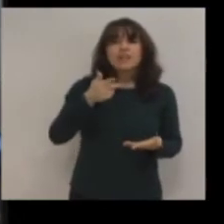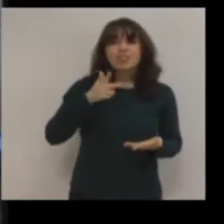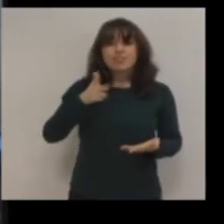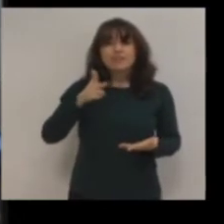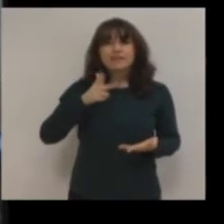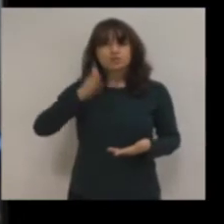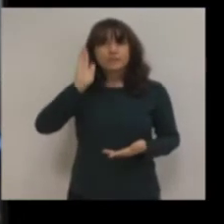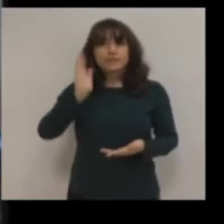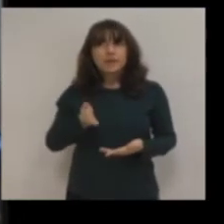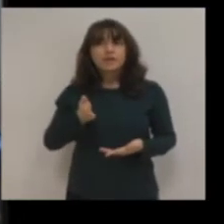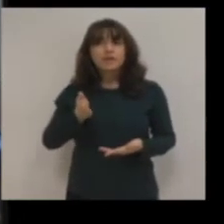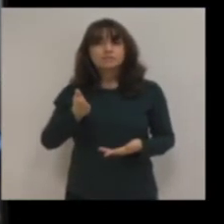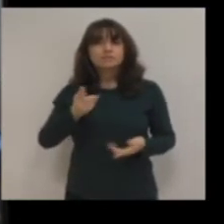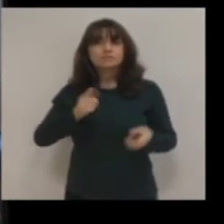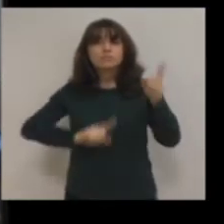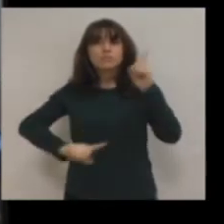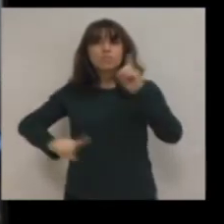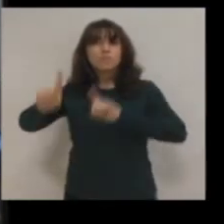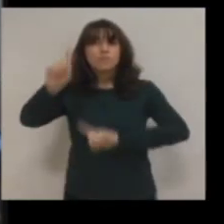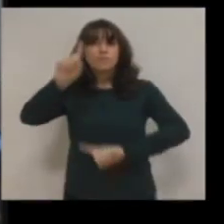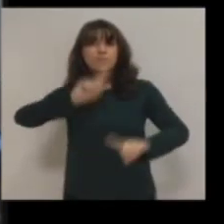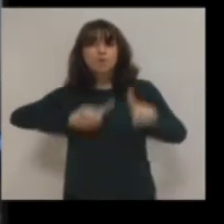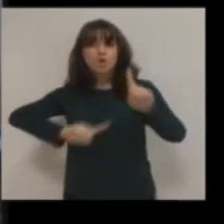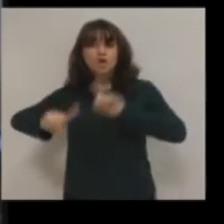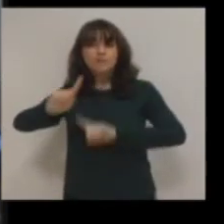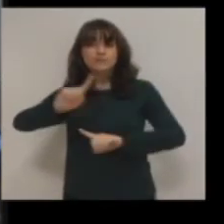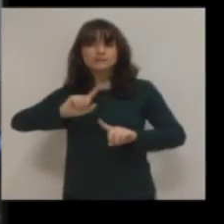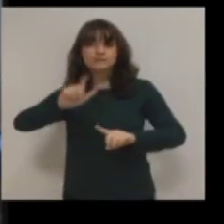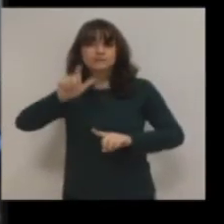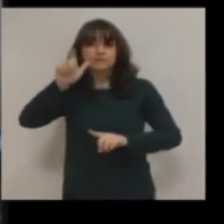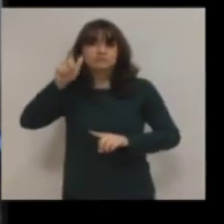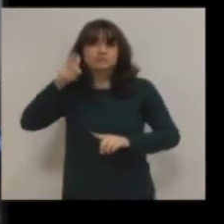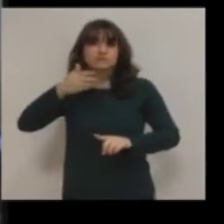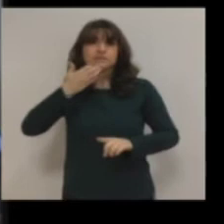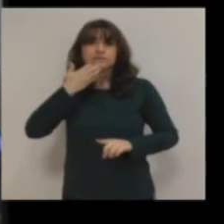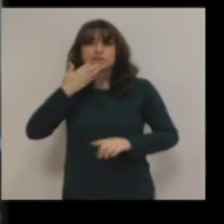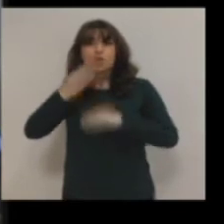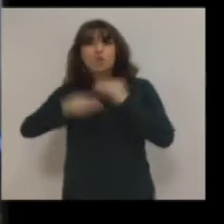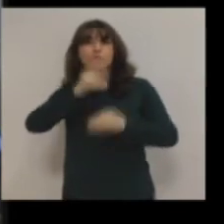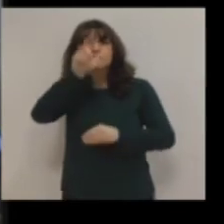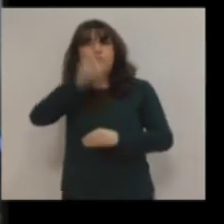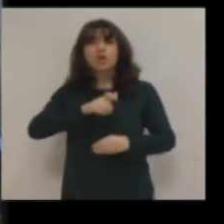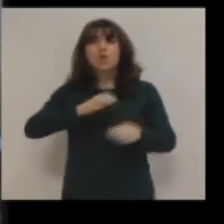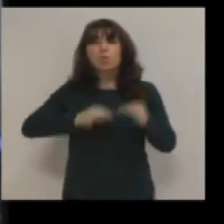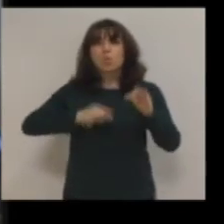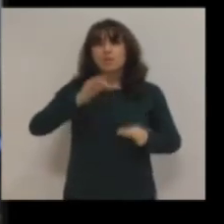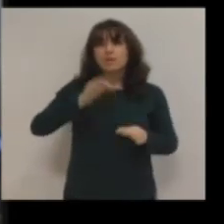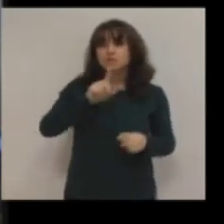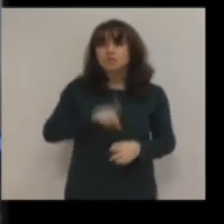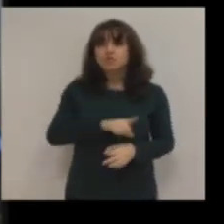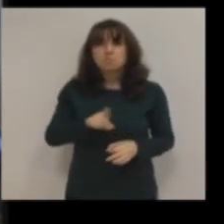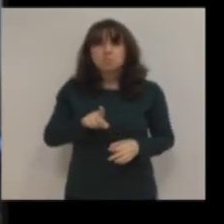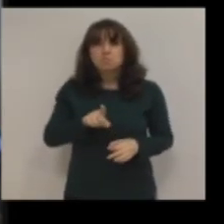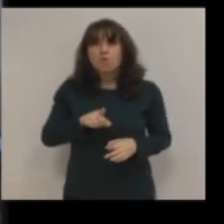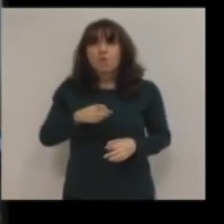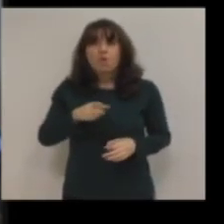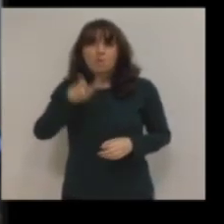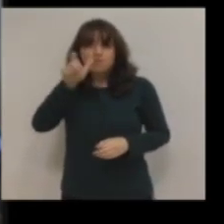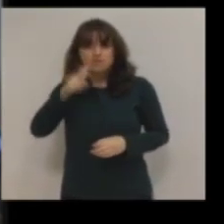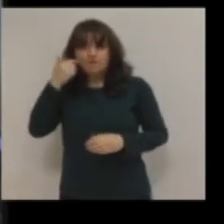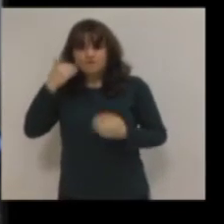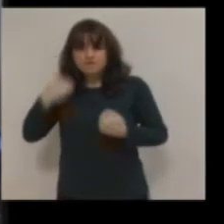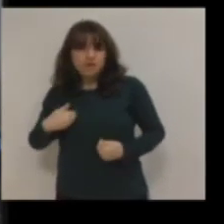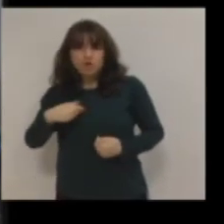es problema el que pueda ser cometido no por personas jurídicas, la autoría está comúnmente admitida, no solo personas físicas